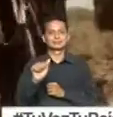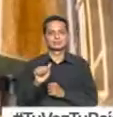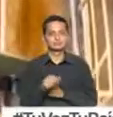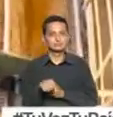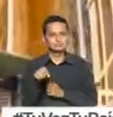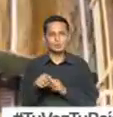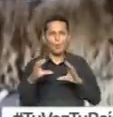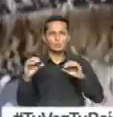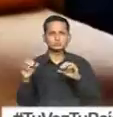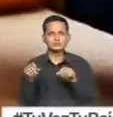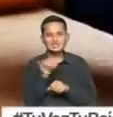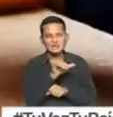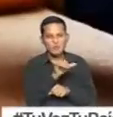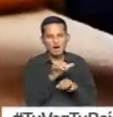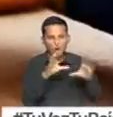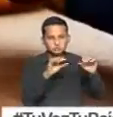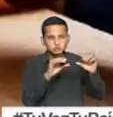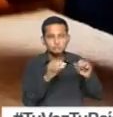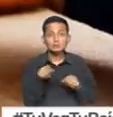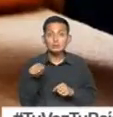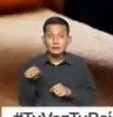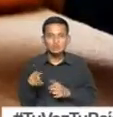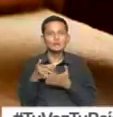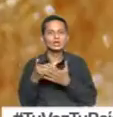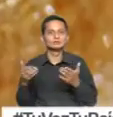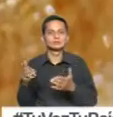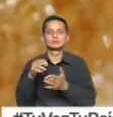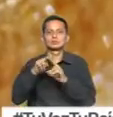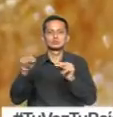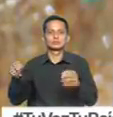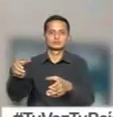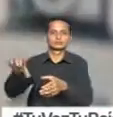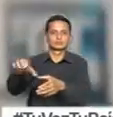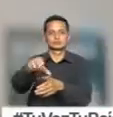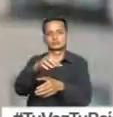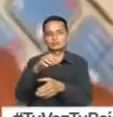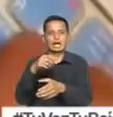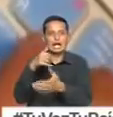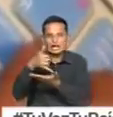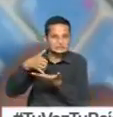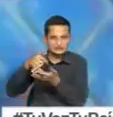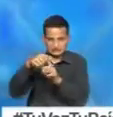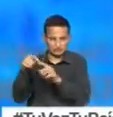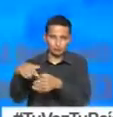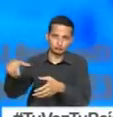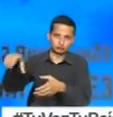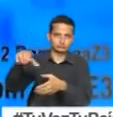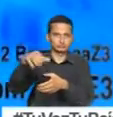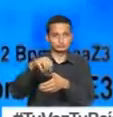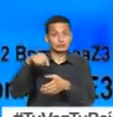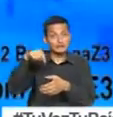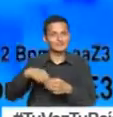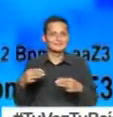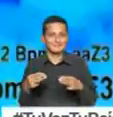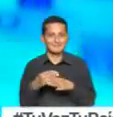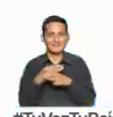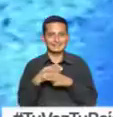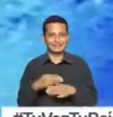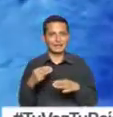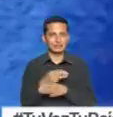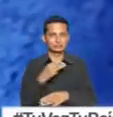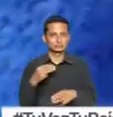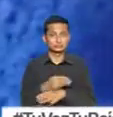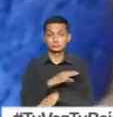la esponja está hecho con residuos de productos vegetales. Este es un modelo matemático, 100% hecho en